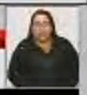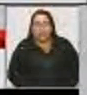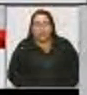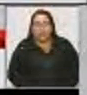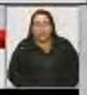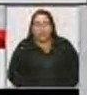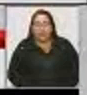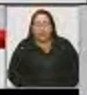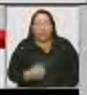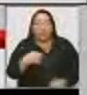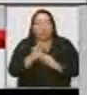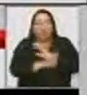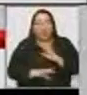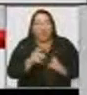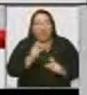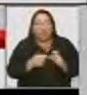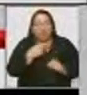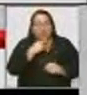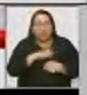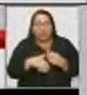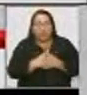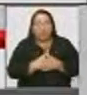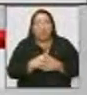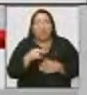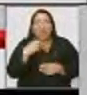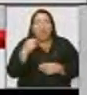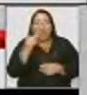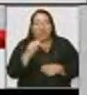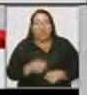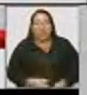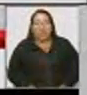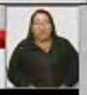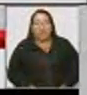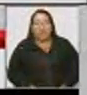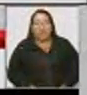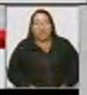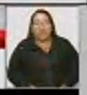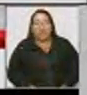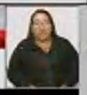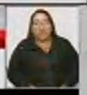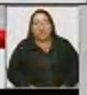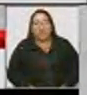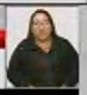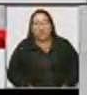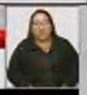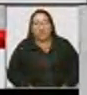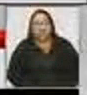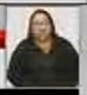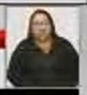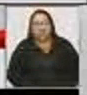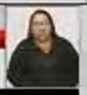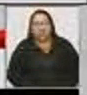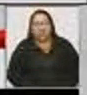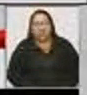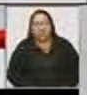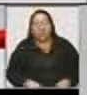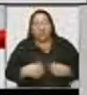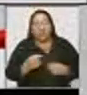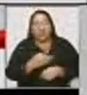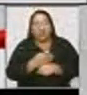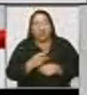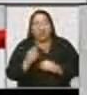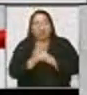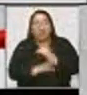proteger a las víctimas, teniendo en consideración el riesgo real, ¿no?, va a impactar directamente en el otorgamiento de las